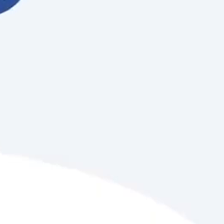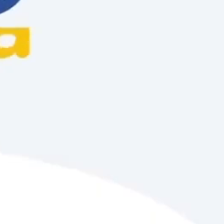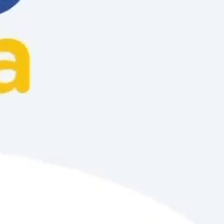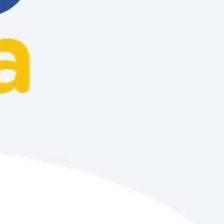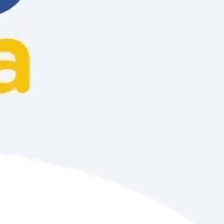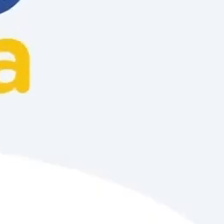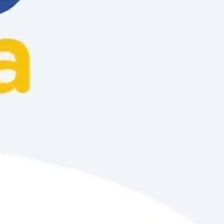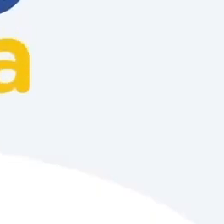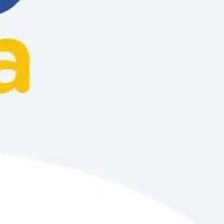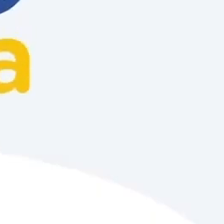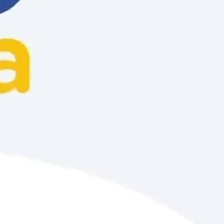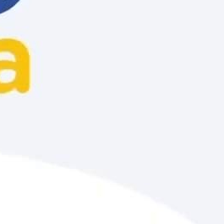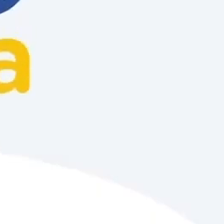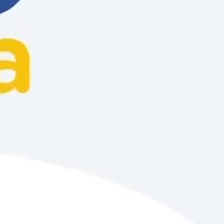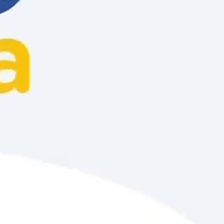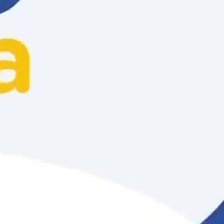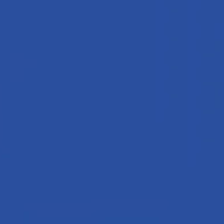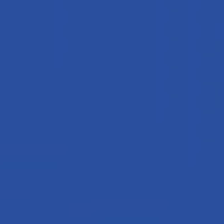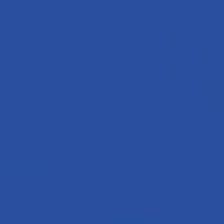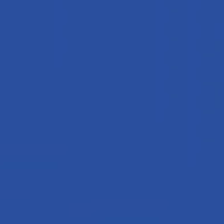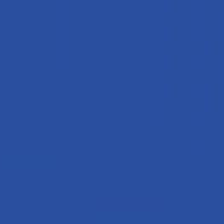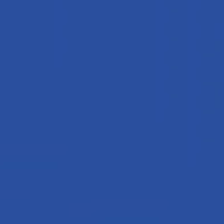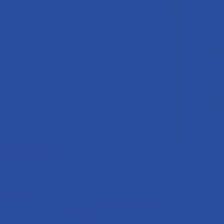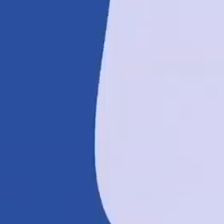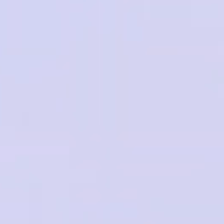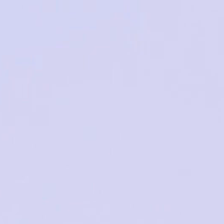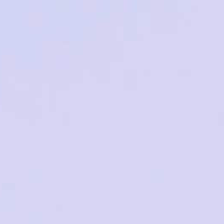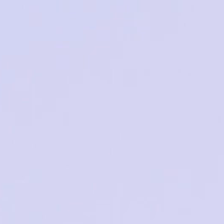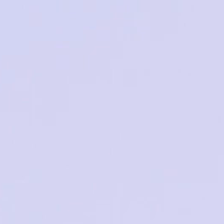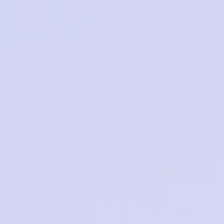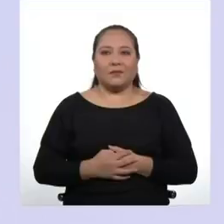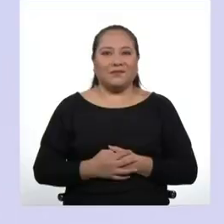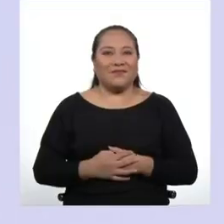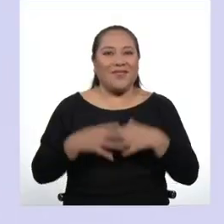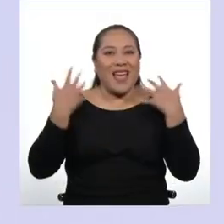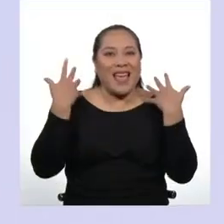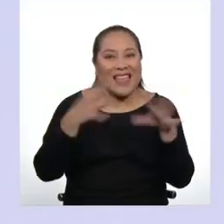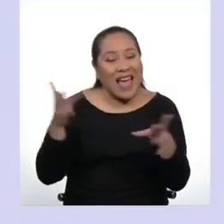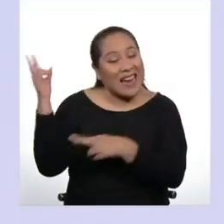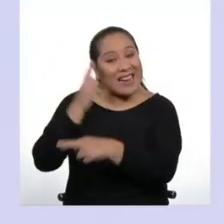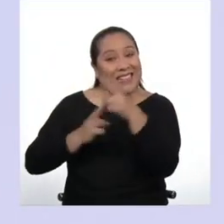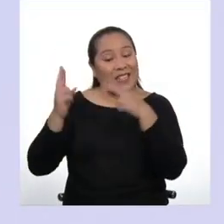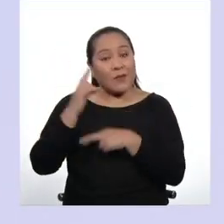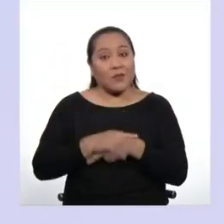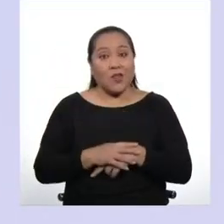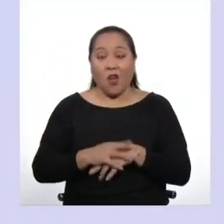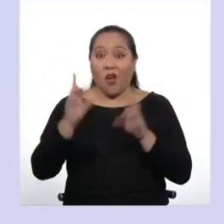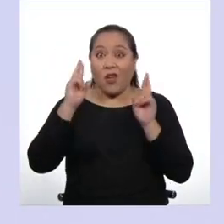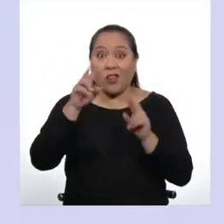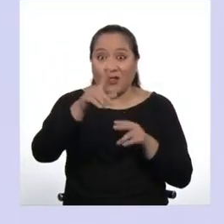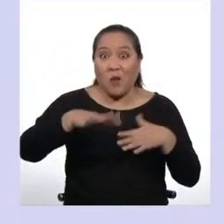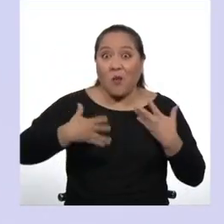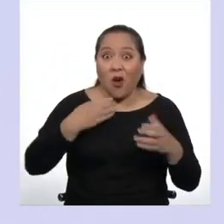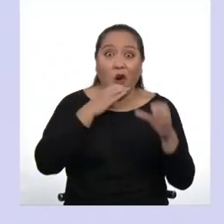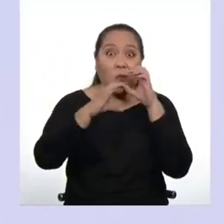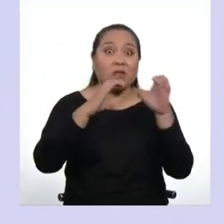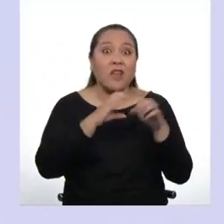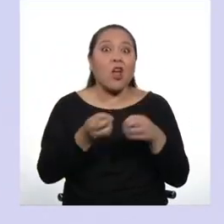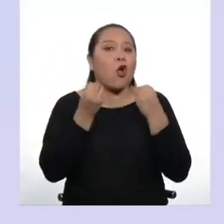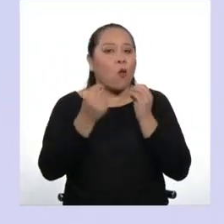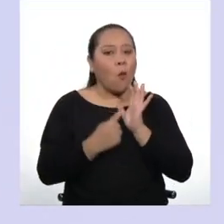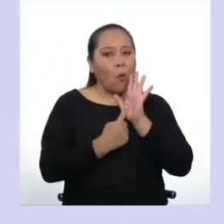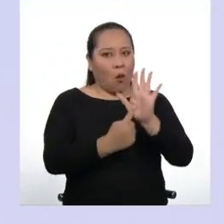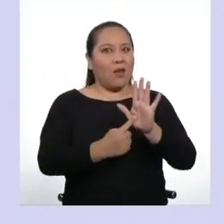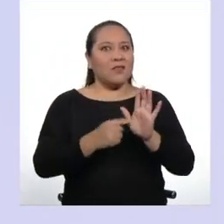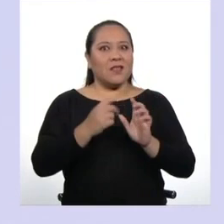Estamos de regreso. Espero que hayan podido conversar sobre cómo expresan